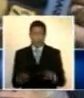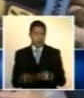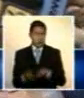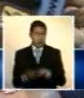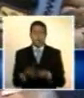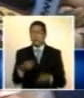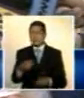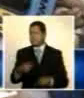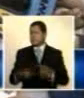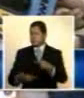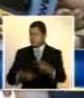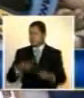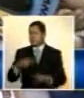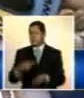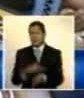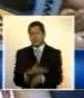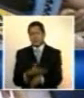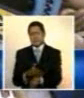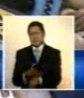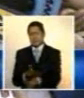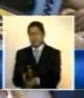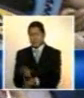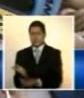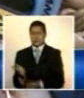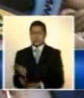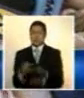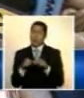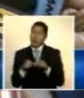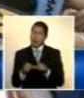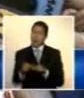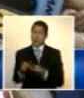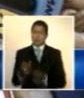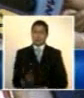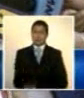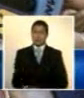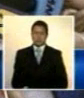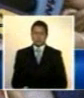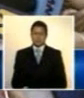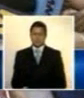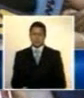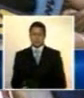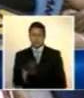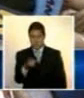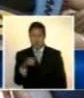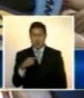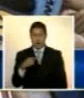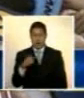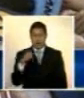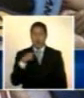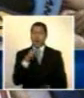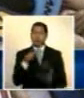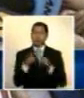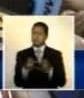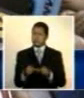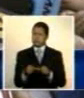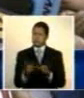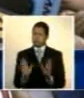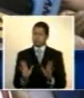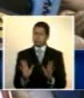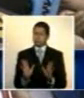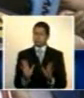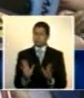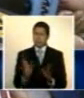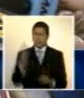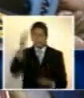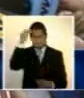es un proceso lento y prolongado. ¿Continúa consciente del doctor? El doctor está estable clínicamente